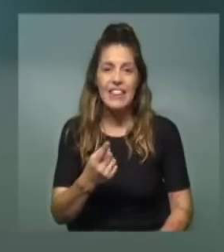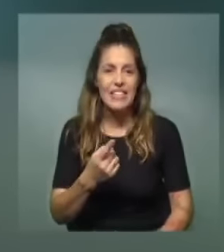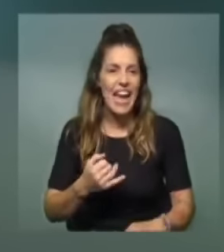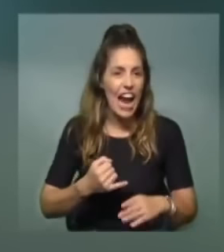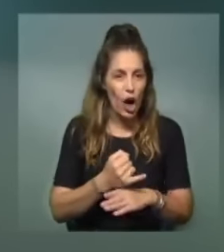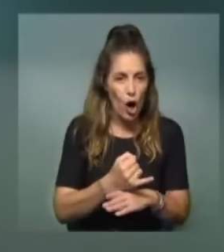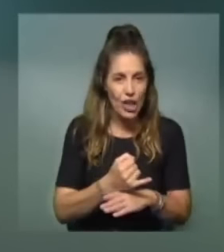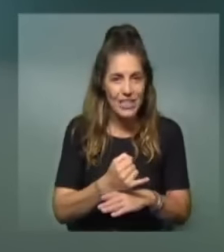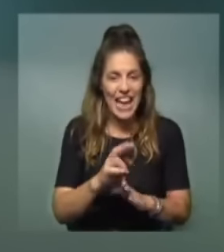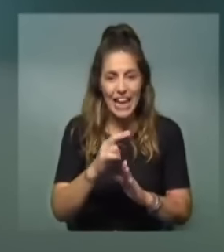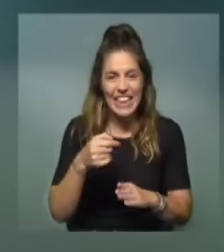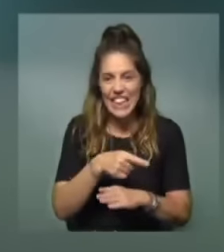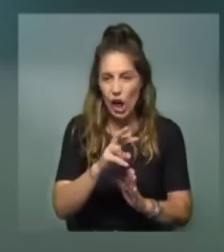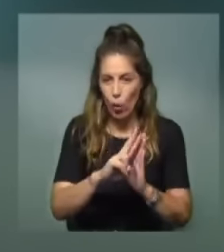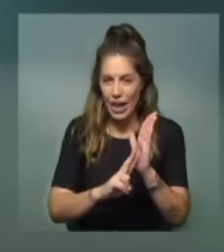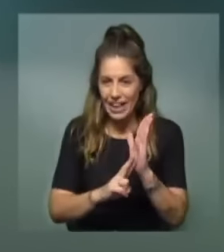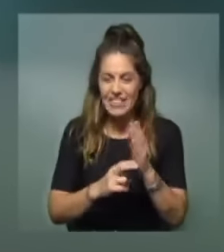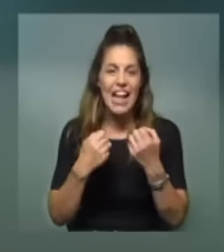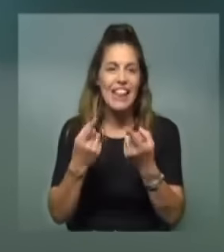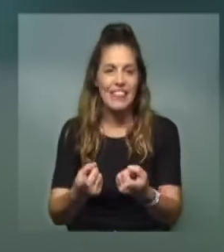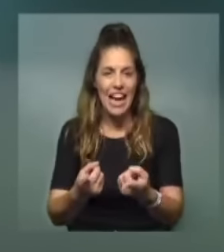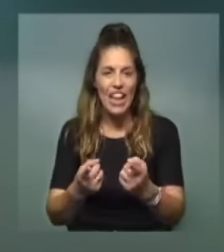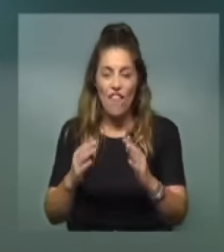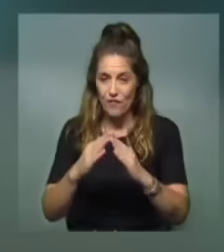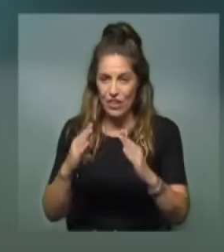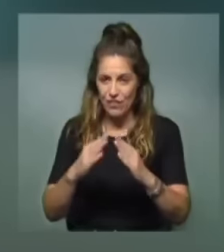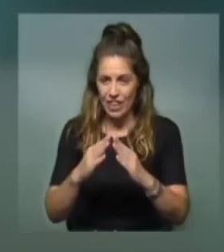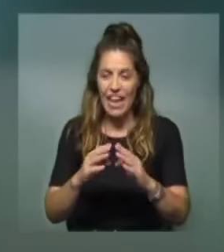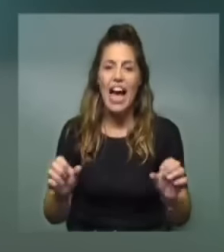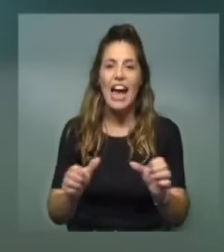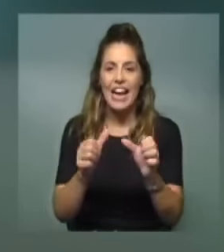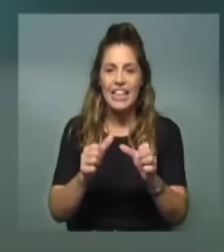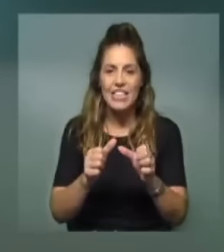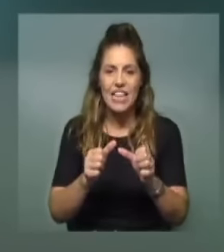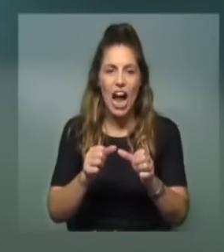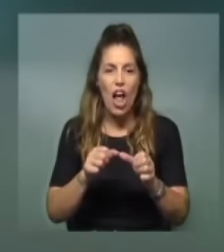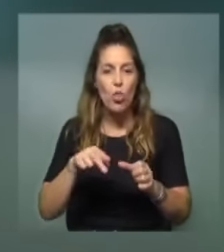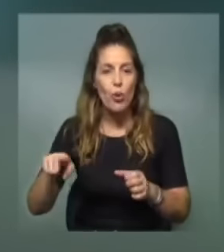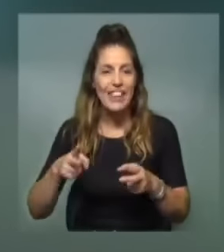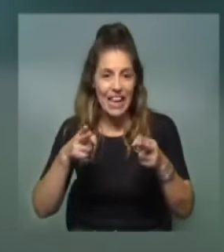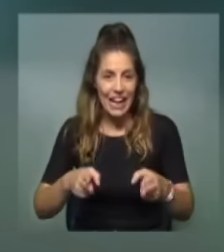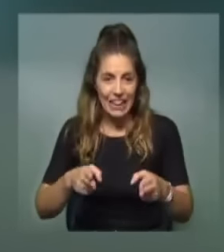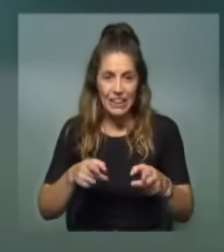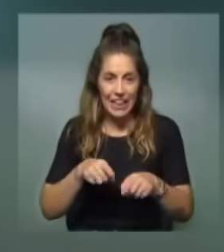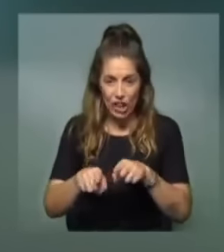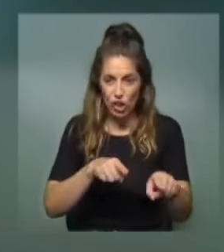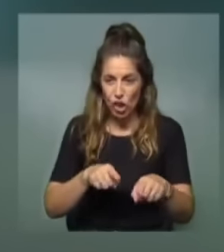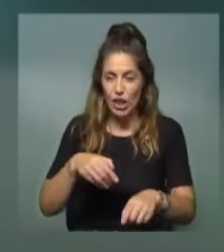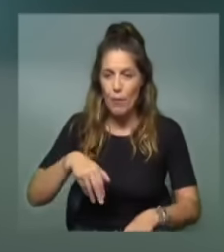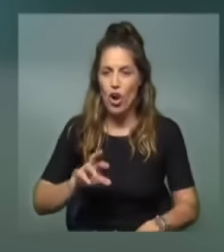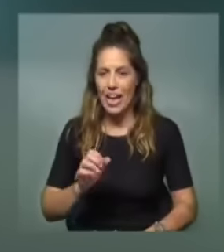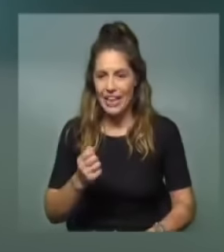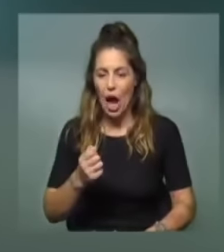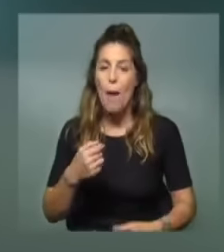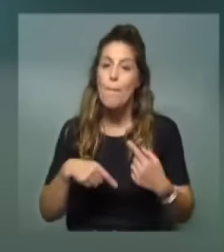errores e irregularidades en la adjudicación de los cupos realizada durante la gestión de Moreira pero como lo dijo el informe